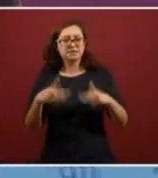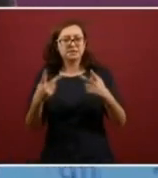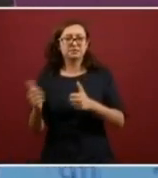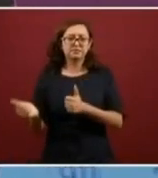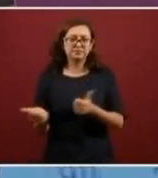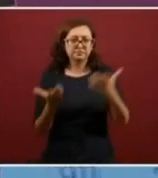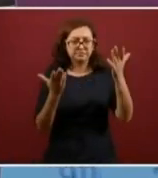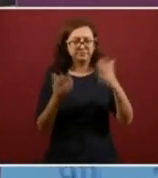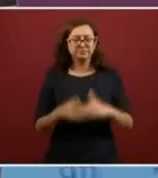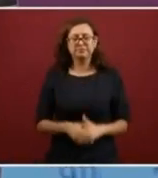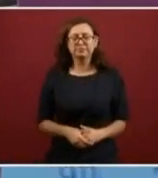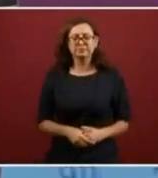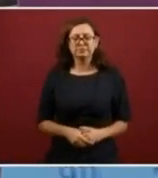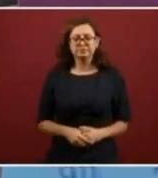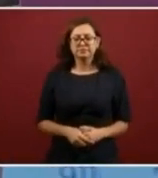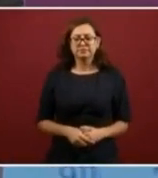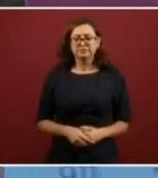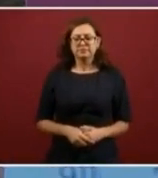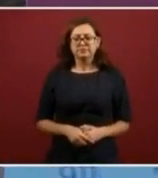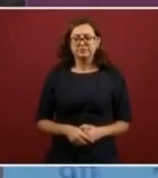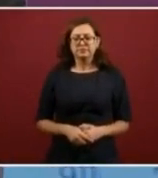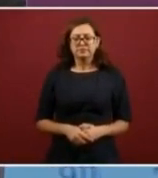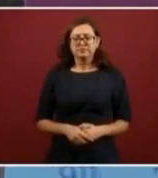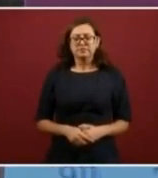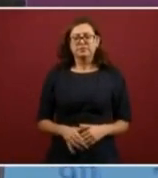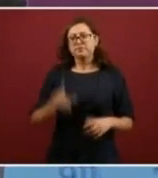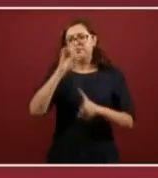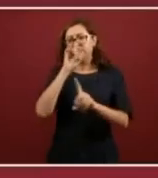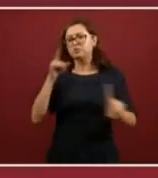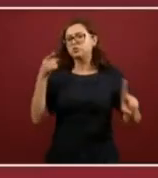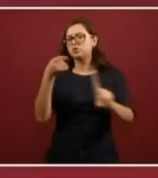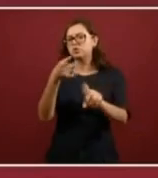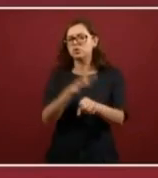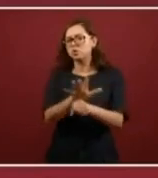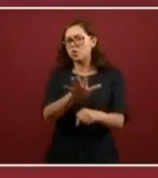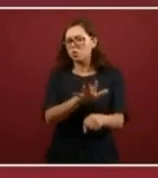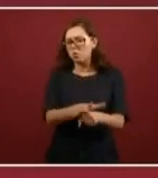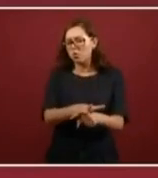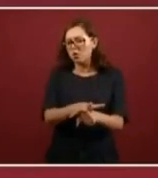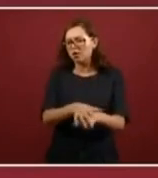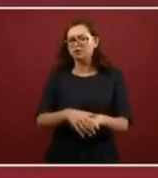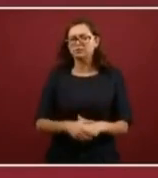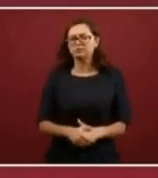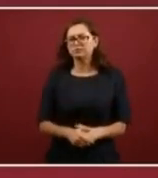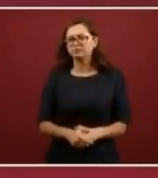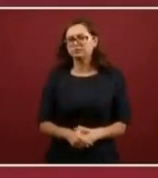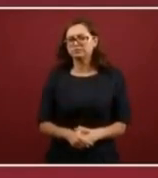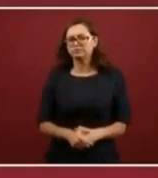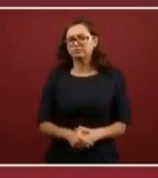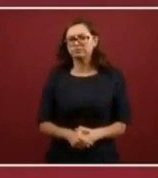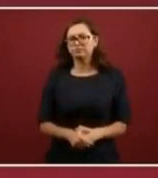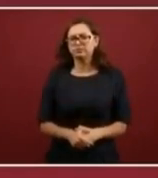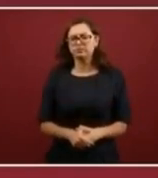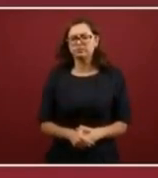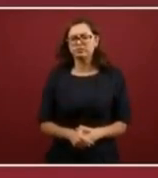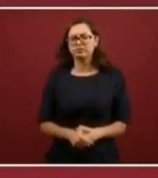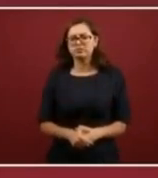de mercado, con el propósito de